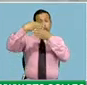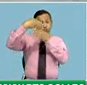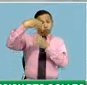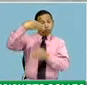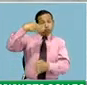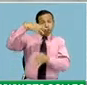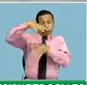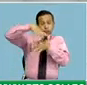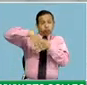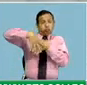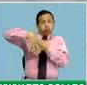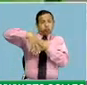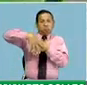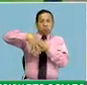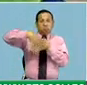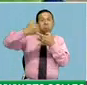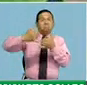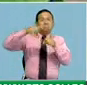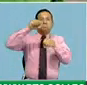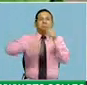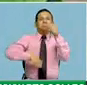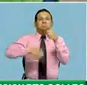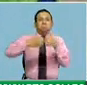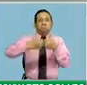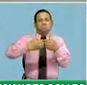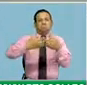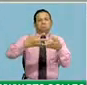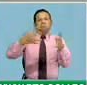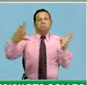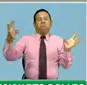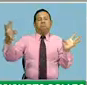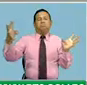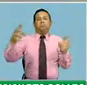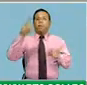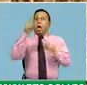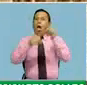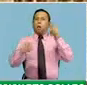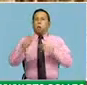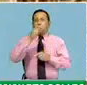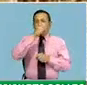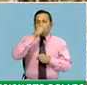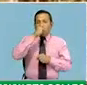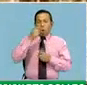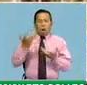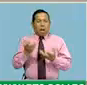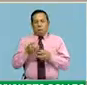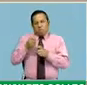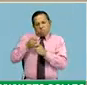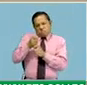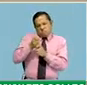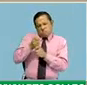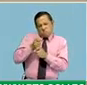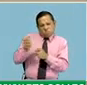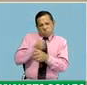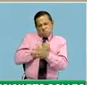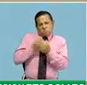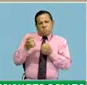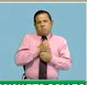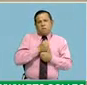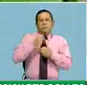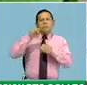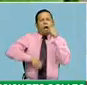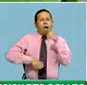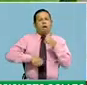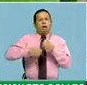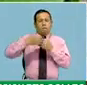esas lamentables historias. Y ya empezaron a entrar los hacheros y se empezaron a llevar las mallas. Muchos ahogados y niños y no